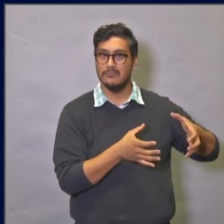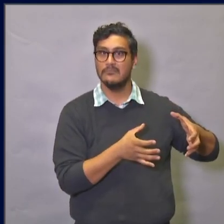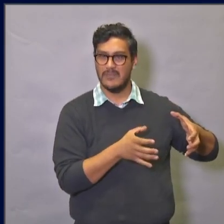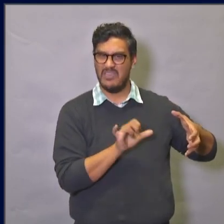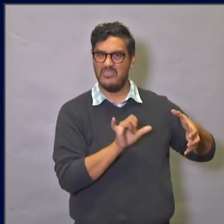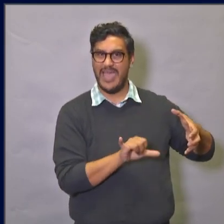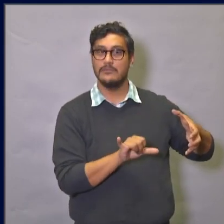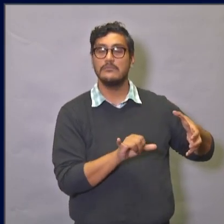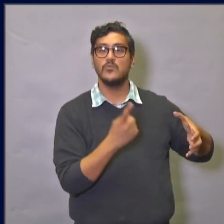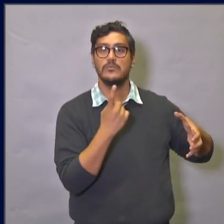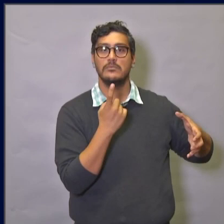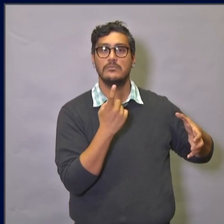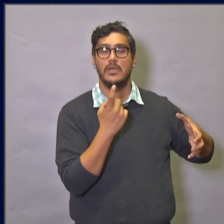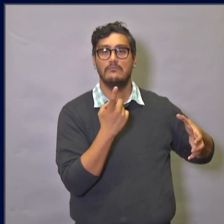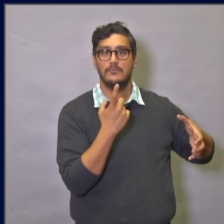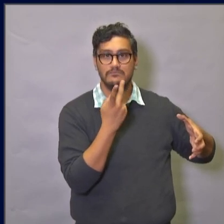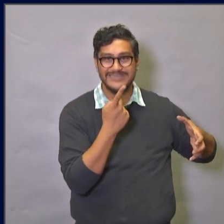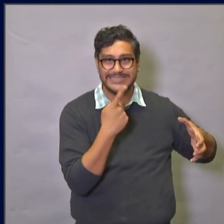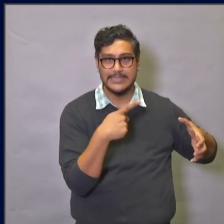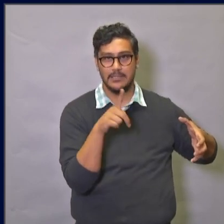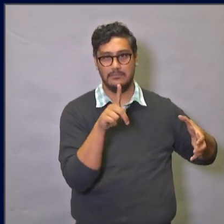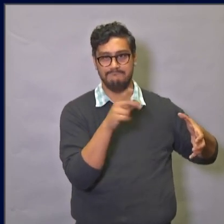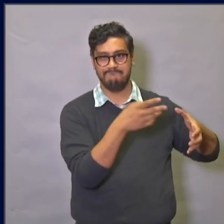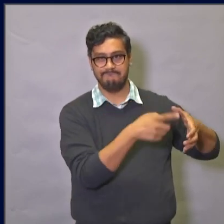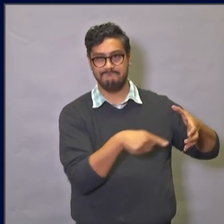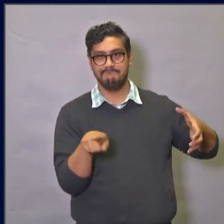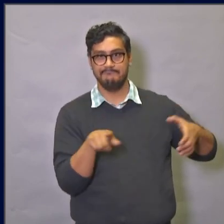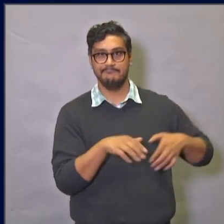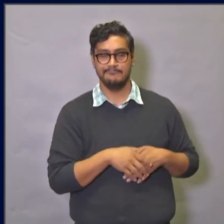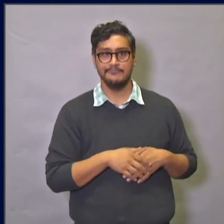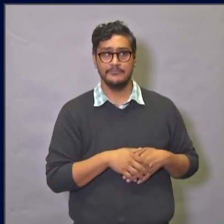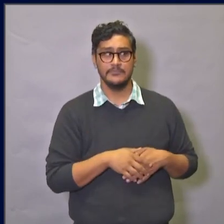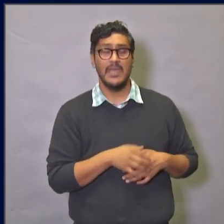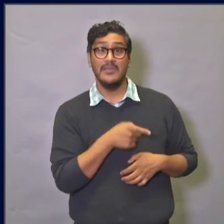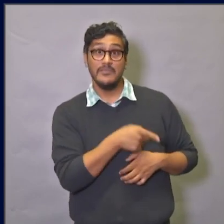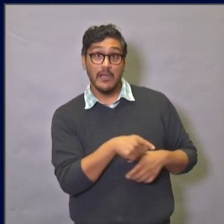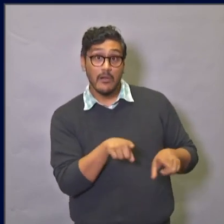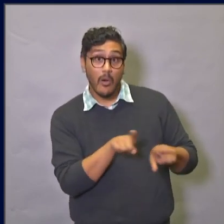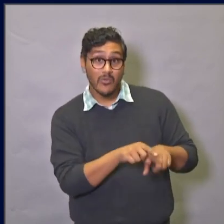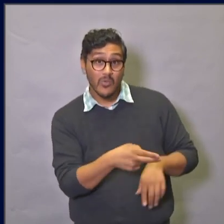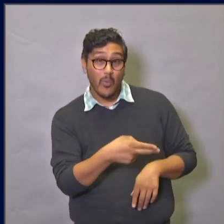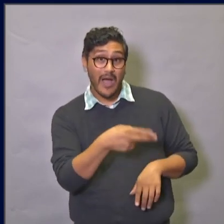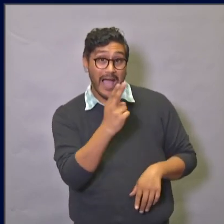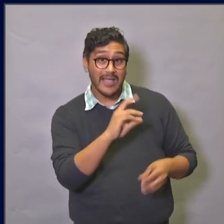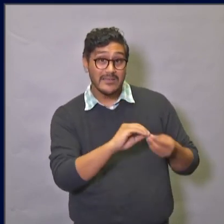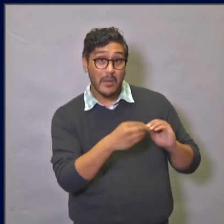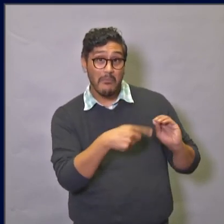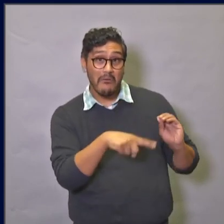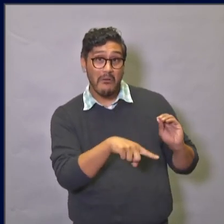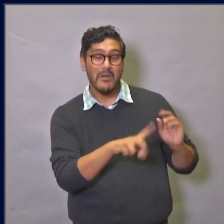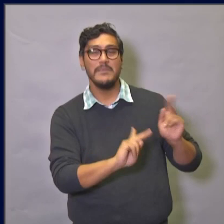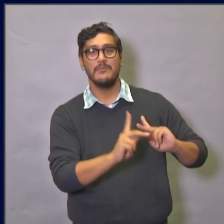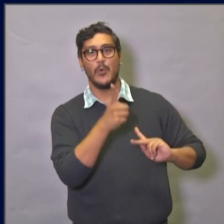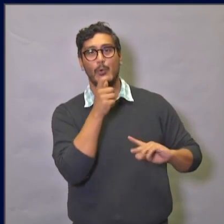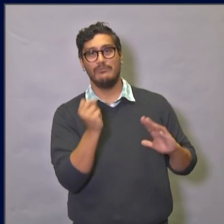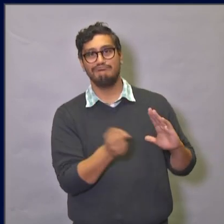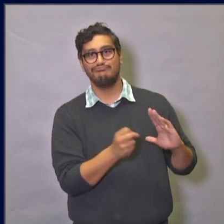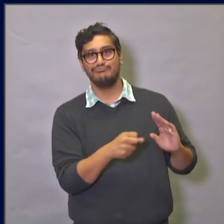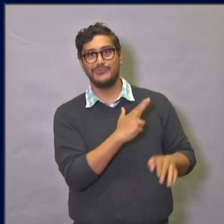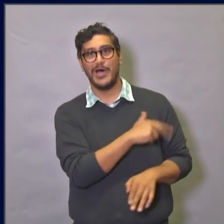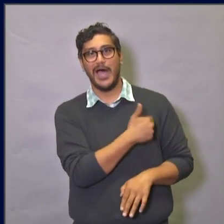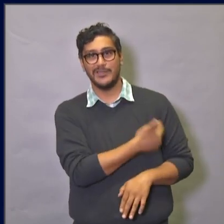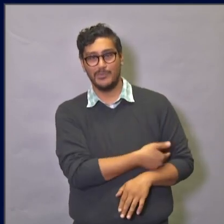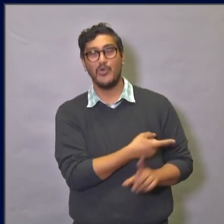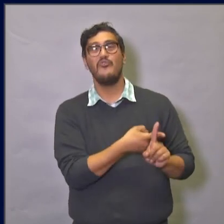la línea rosada. También constituyen un alto porcentaje de personas que han sido hospitalizadas por el